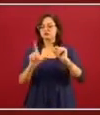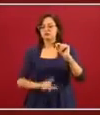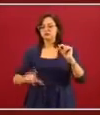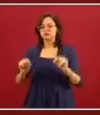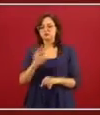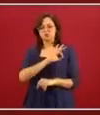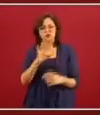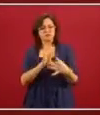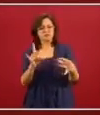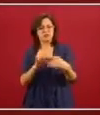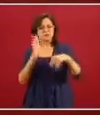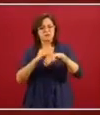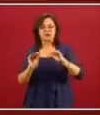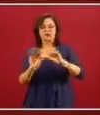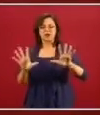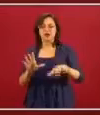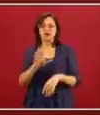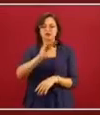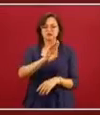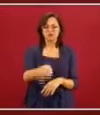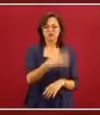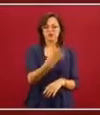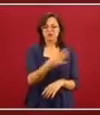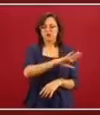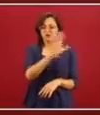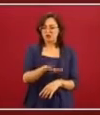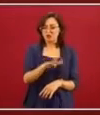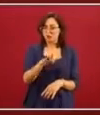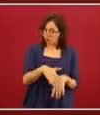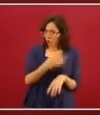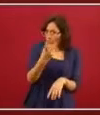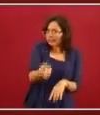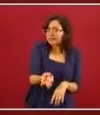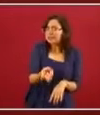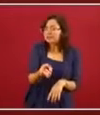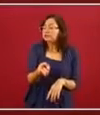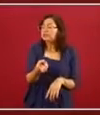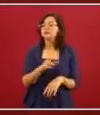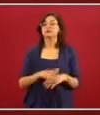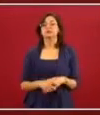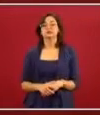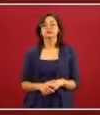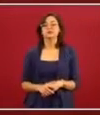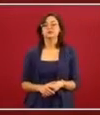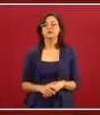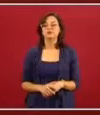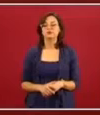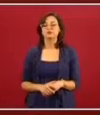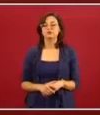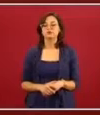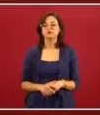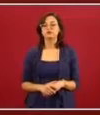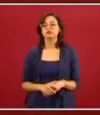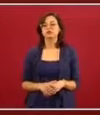nos puede dar una explicación de estas 94 muertes, ¿sería eso? Básicamente eso. Nos informaron